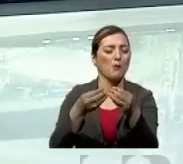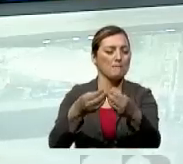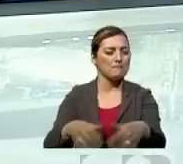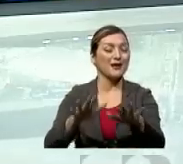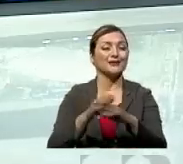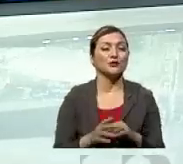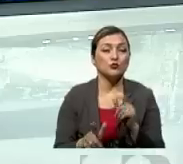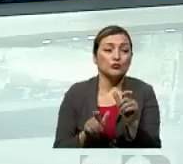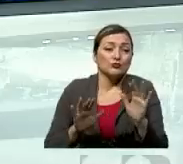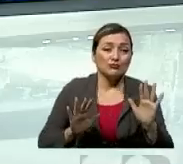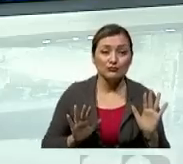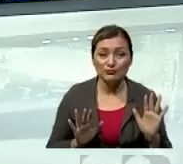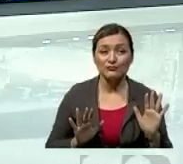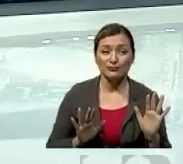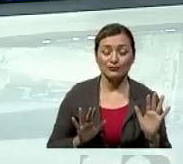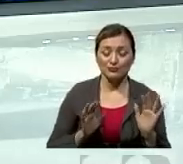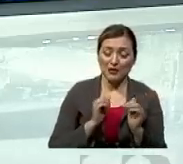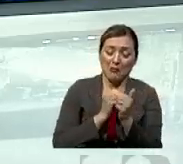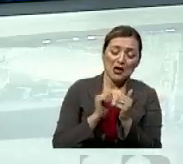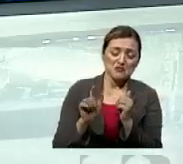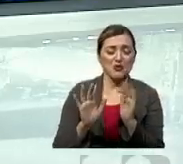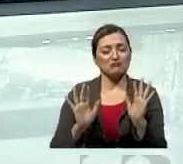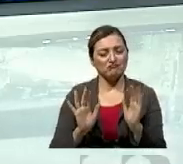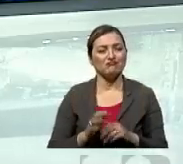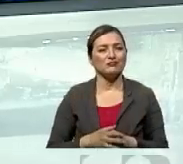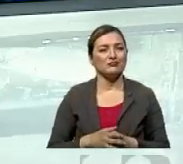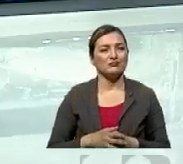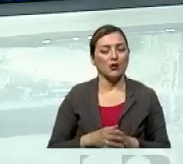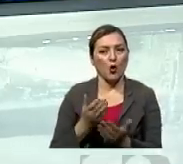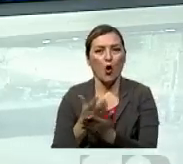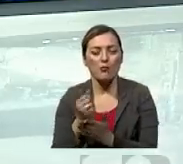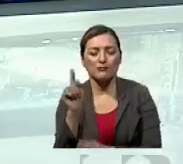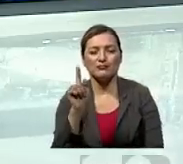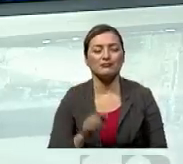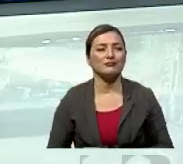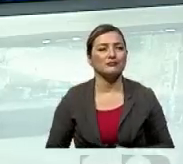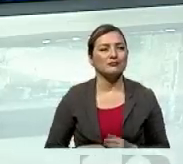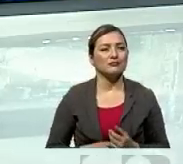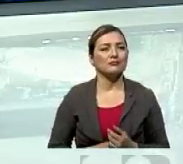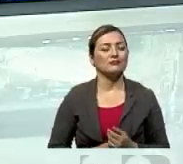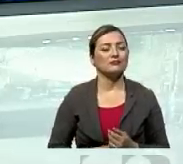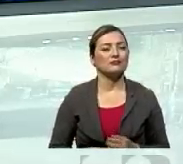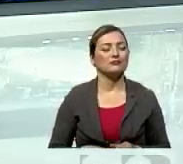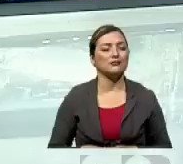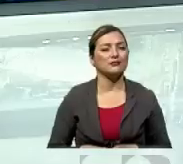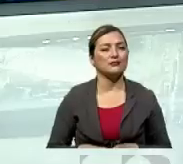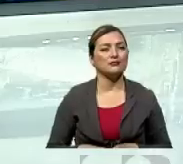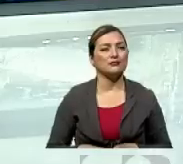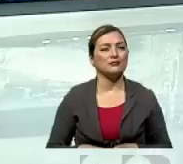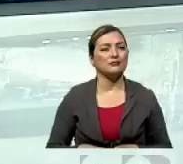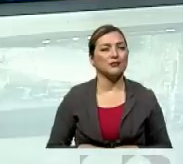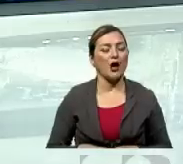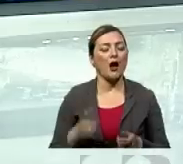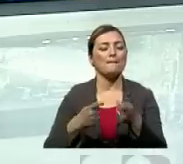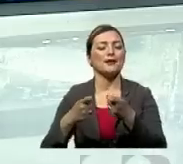la gente tal vez no le toma cierto aprecio en ese momento, pero no es que va y compra. Así es. Pese a que él vende en el exterior, ¿no?